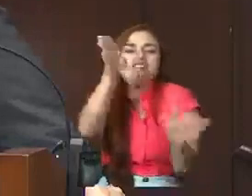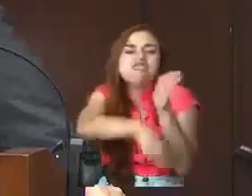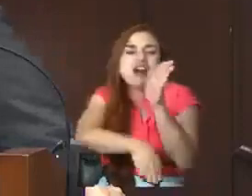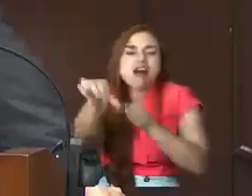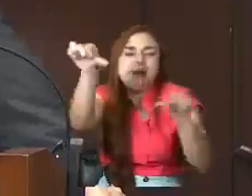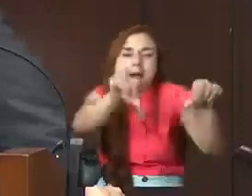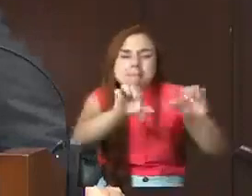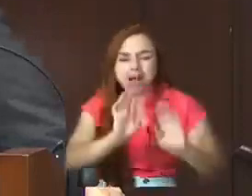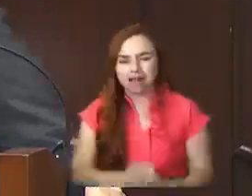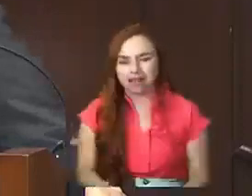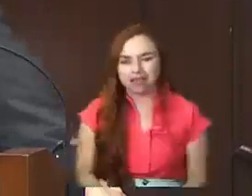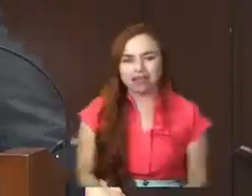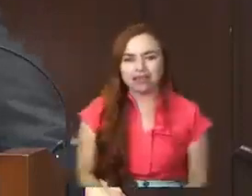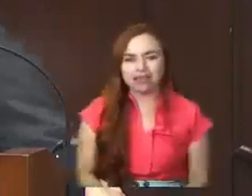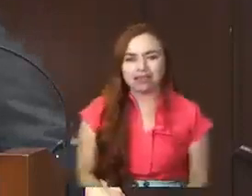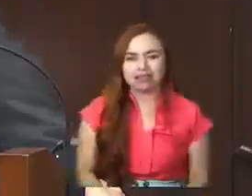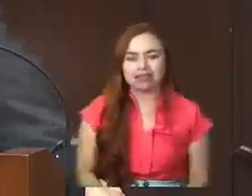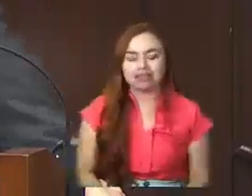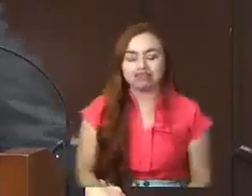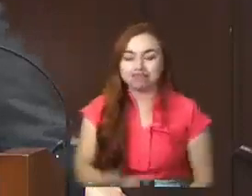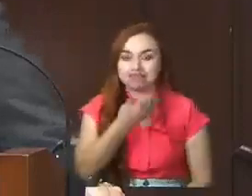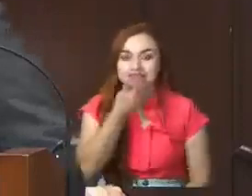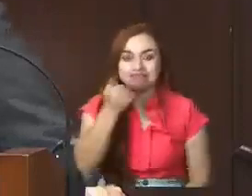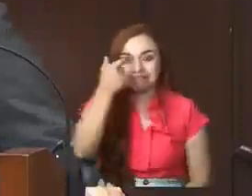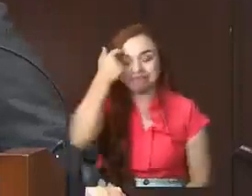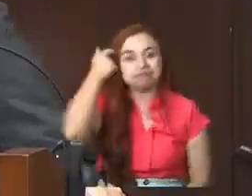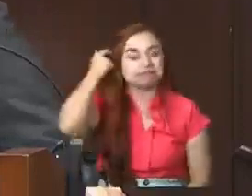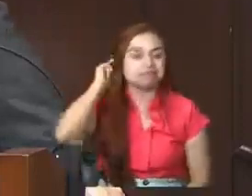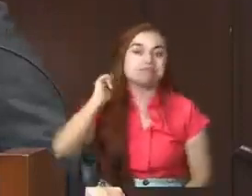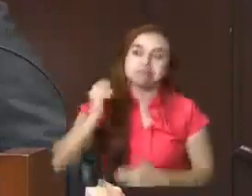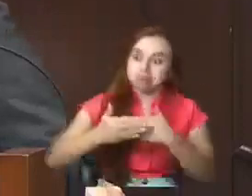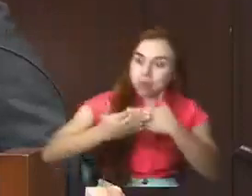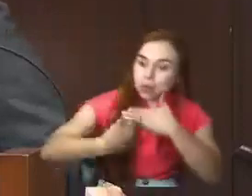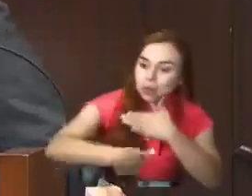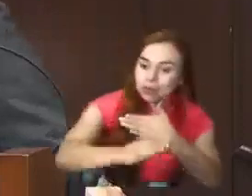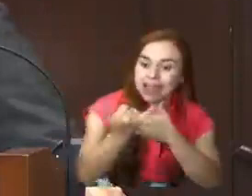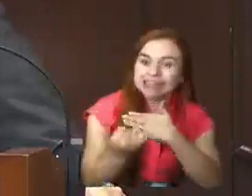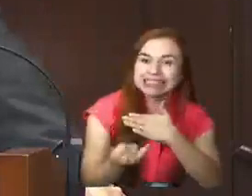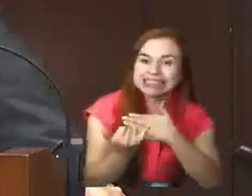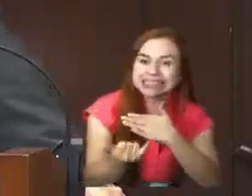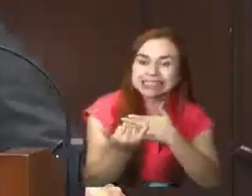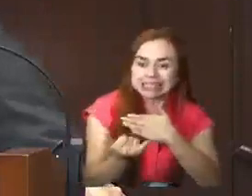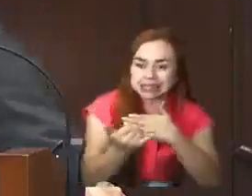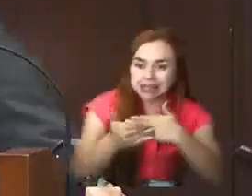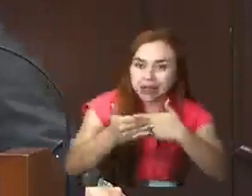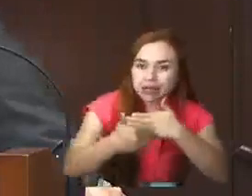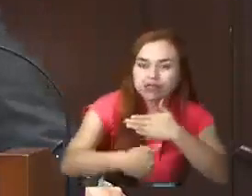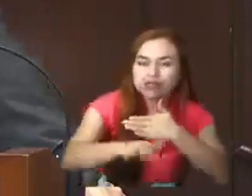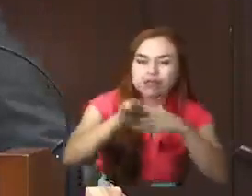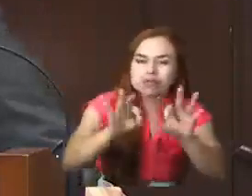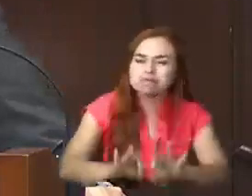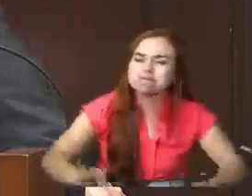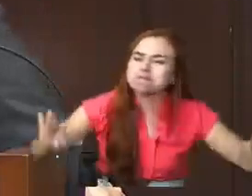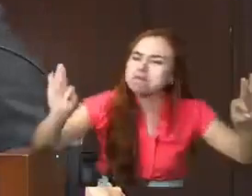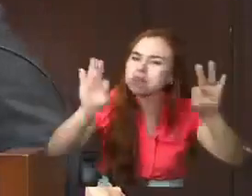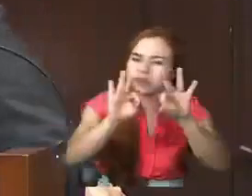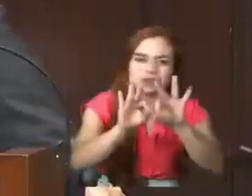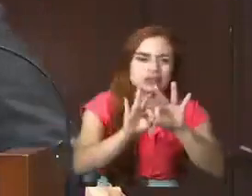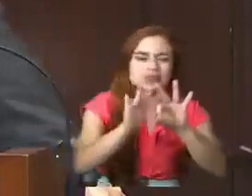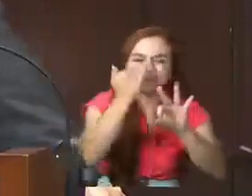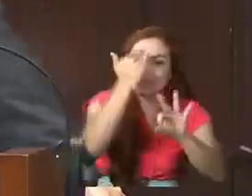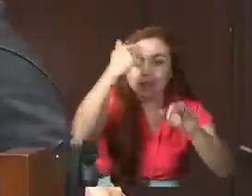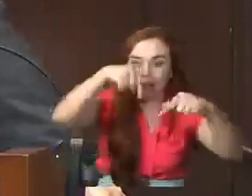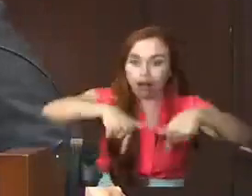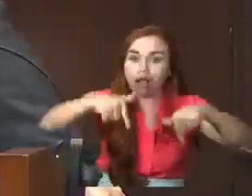Este año preelectoral también lo es para nosotros los miembros de esta Asamblea, donde